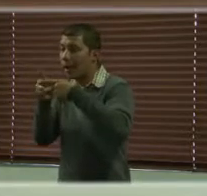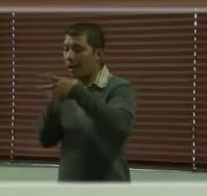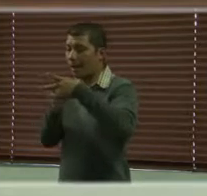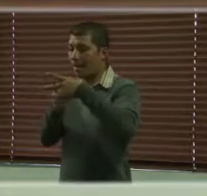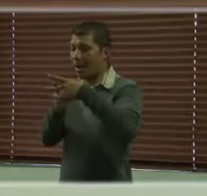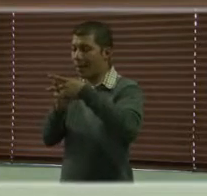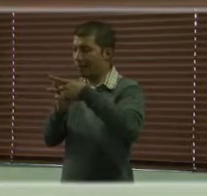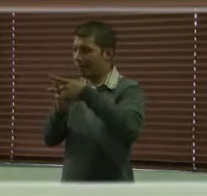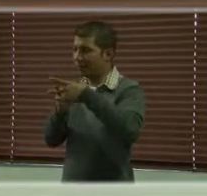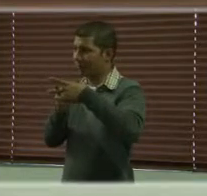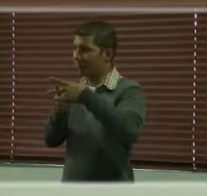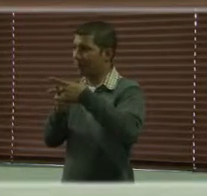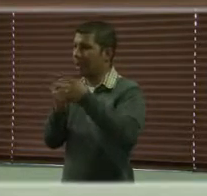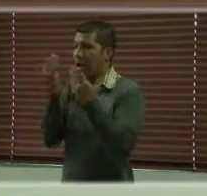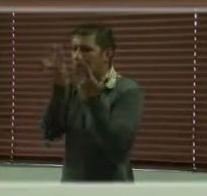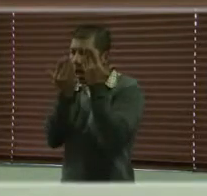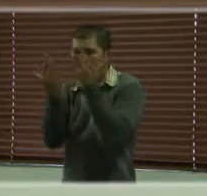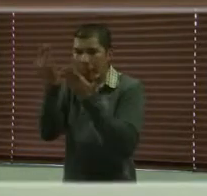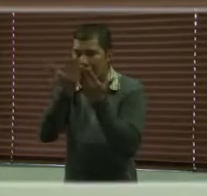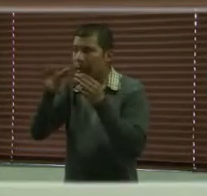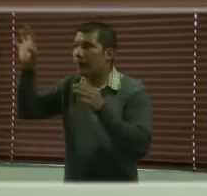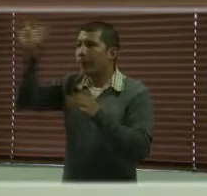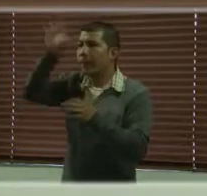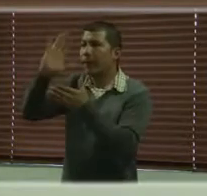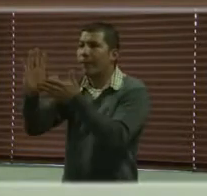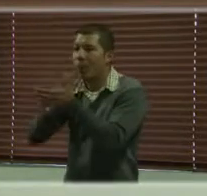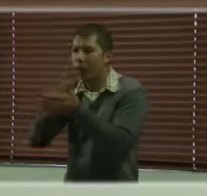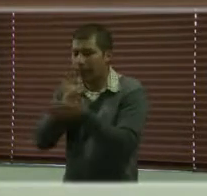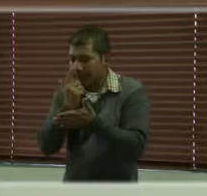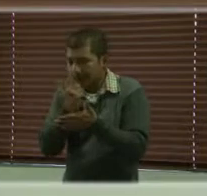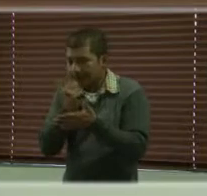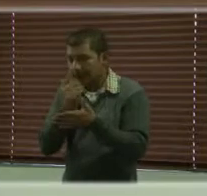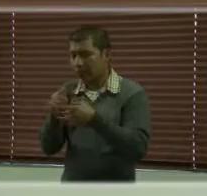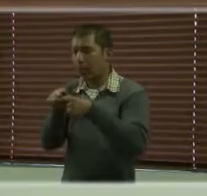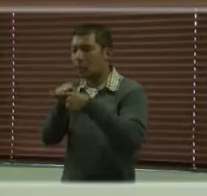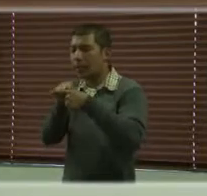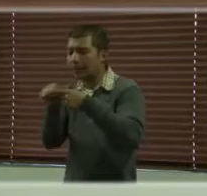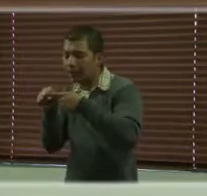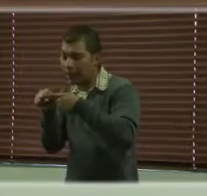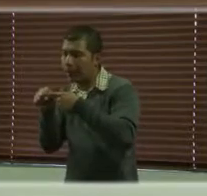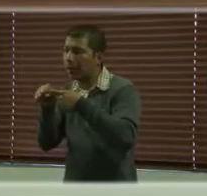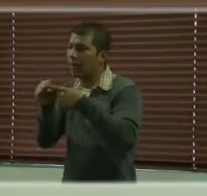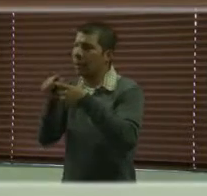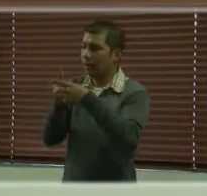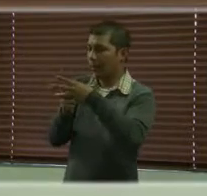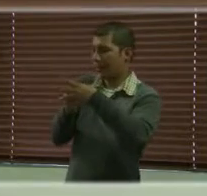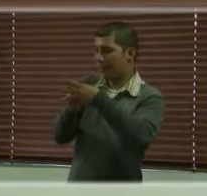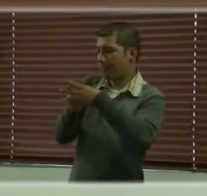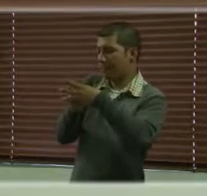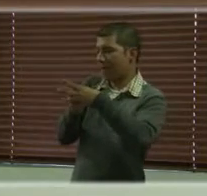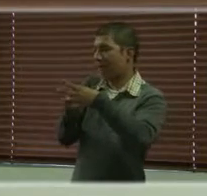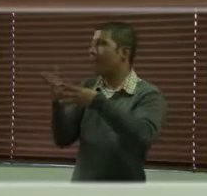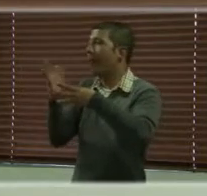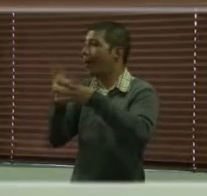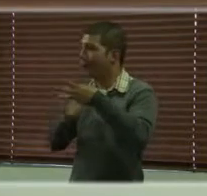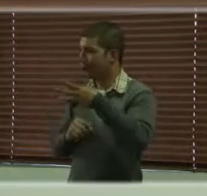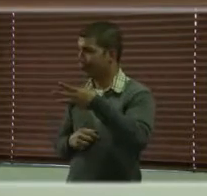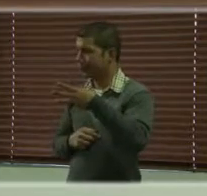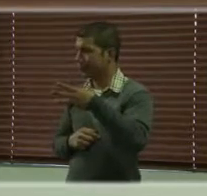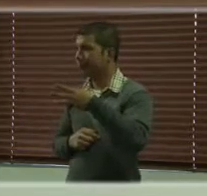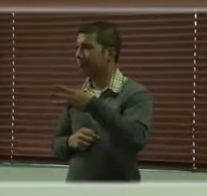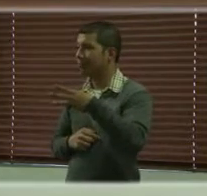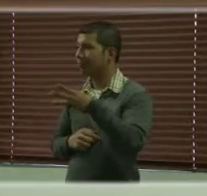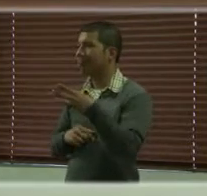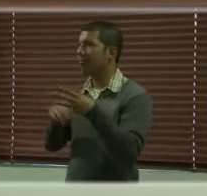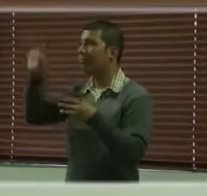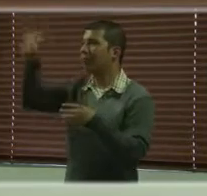las tres semanas y media que tenemos se nos va una semana y media o un poco más incluso de de ese de ese periodo examinando solo los informes